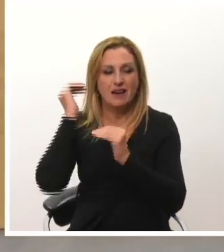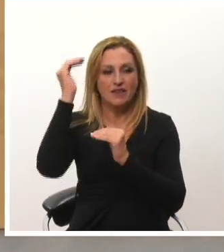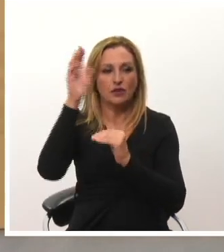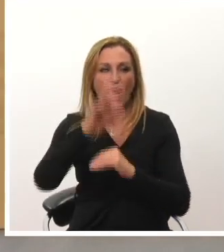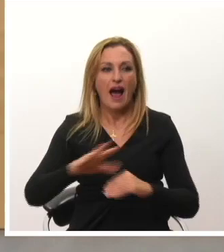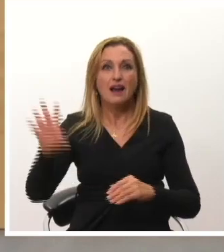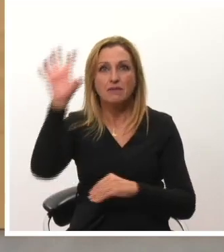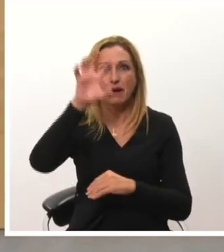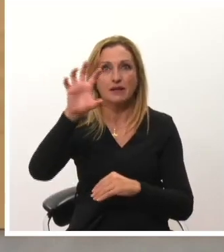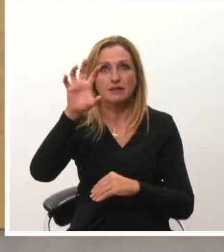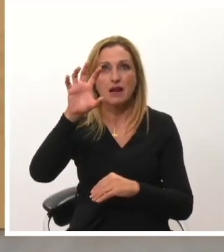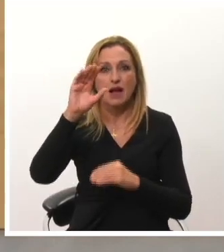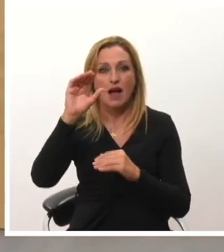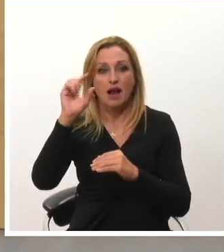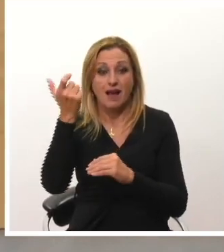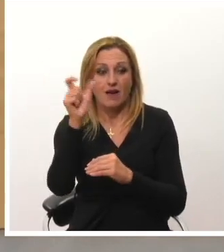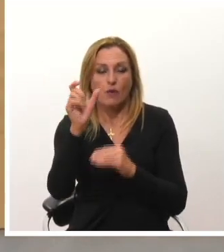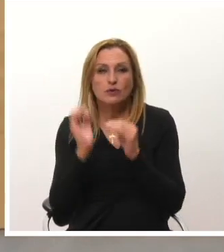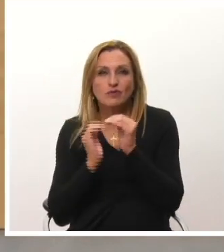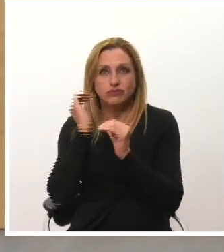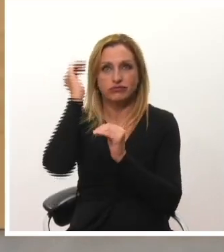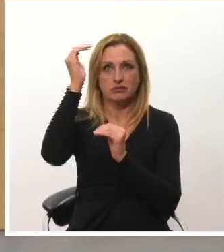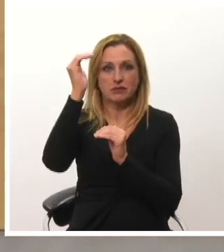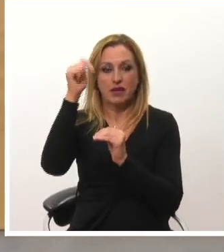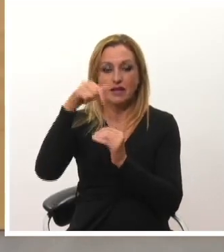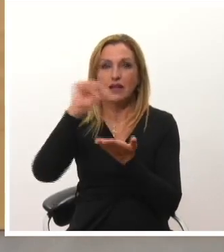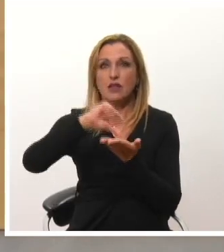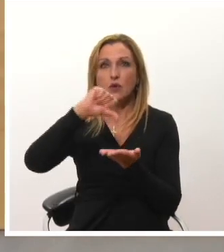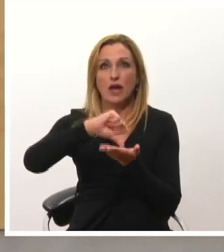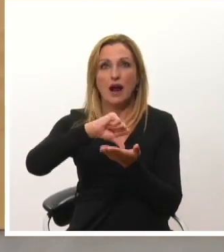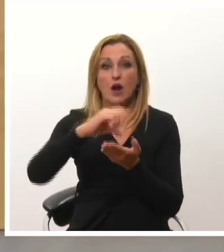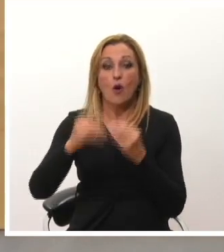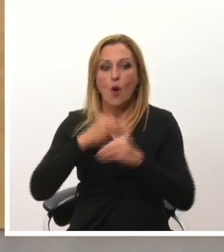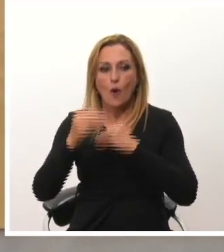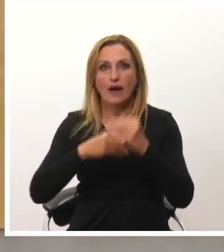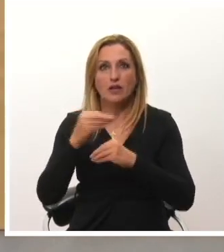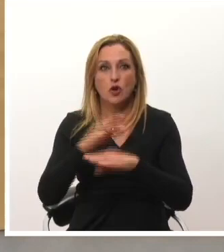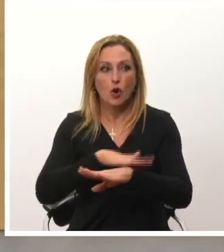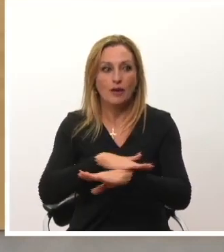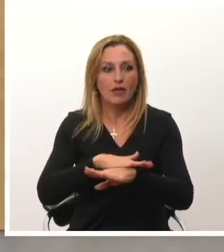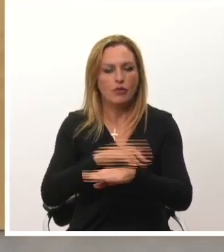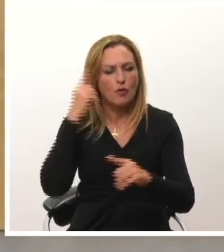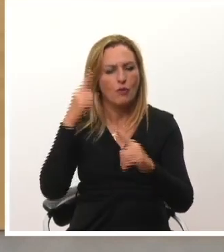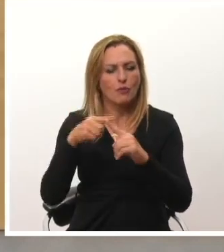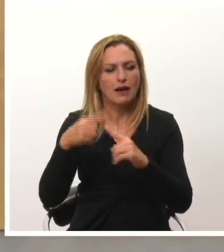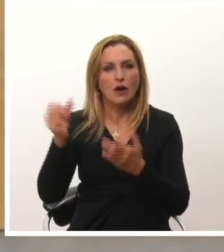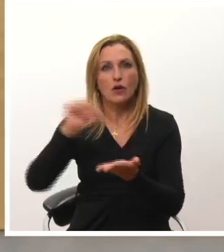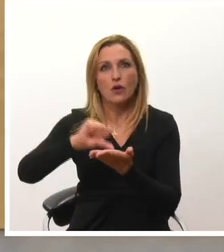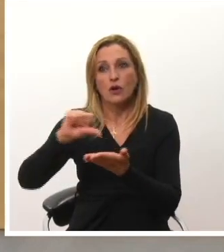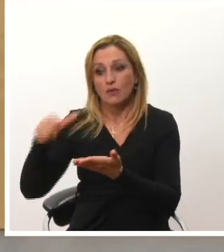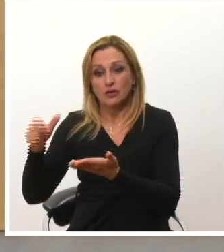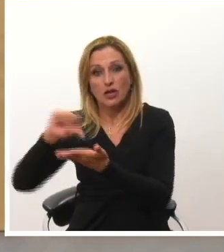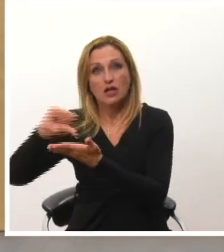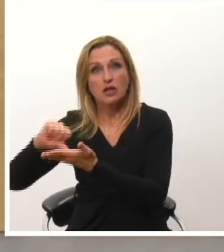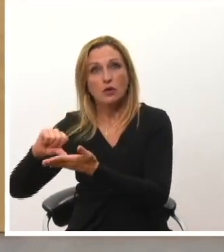cuotas que ha tenido en su historia y lo ha hecho también en esta ciudad gobernando para todos los ceutíes sectarismos con generosidad